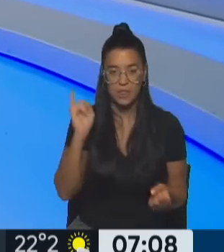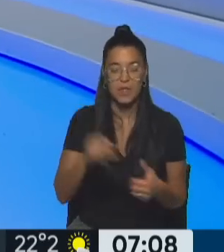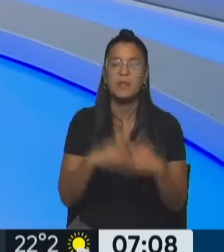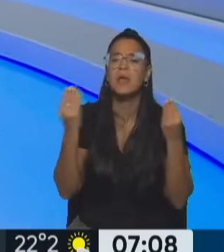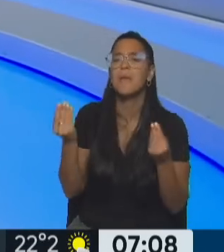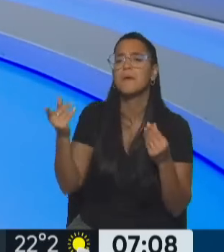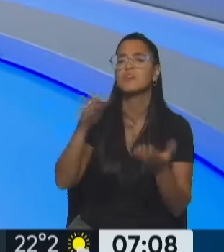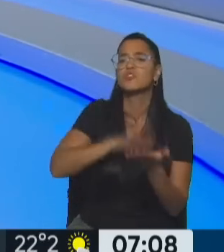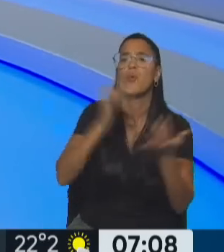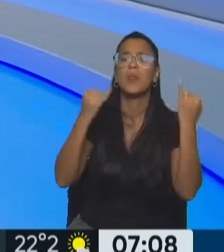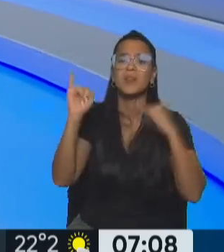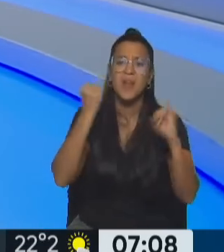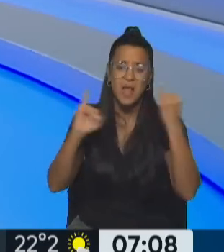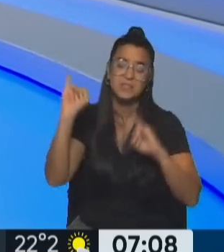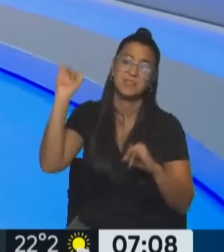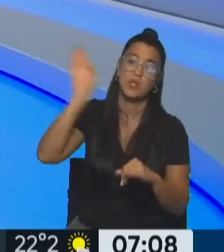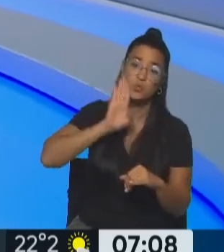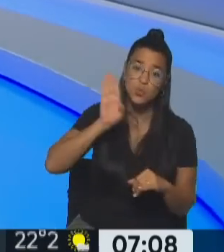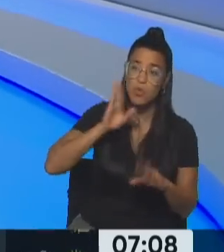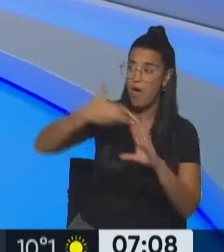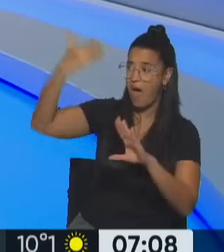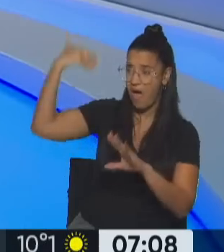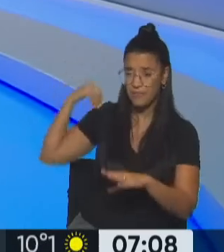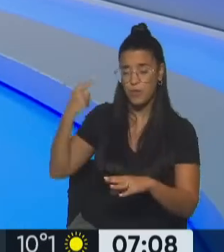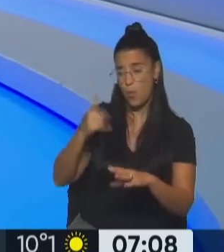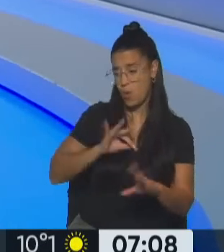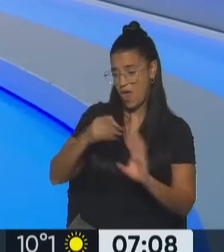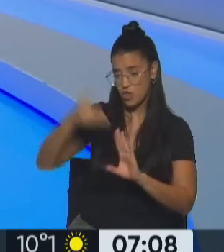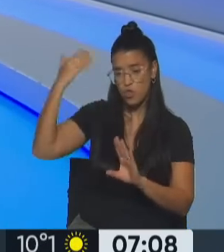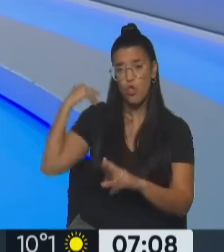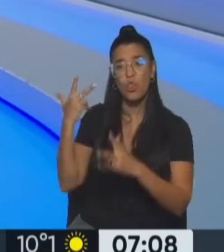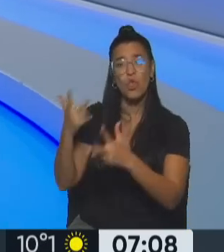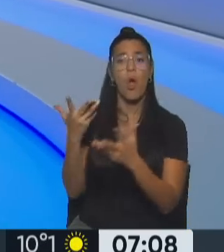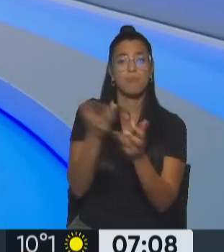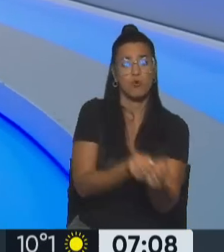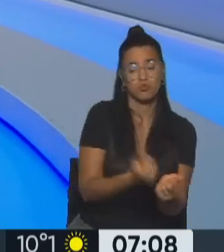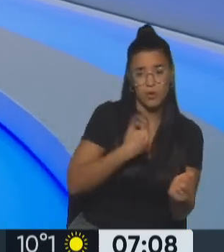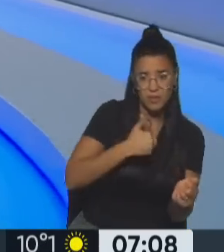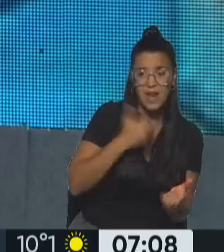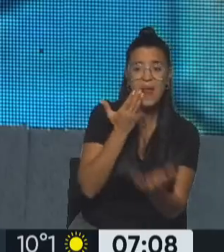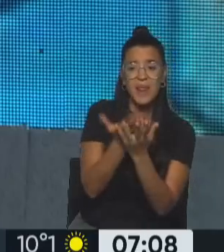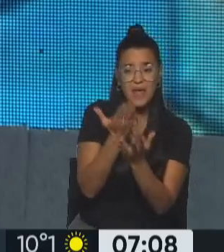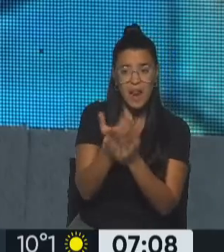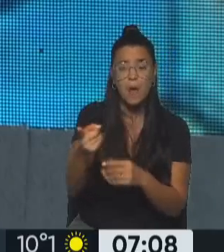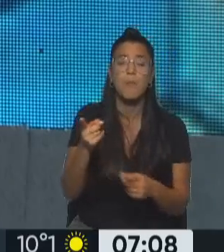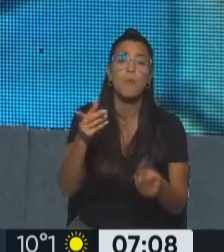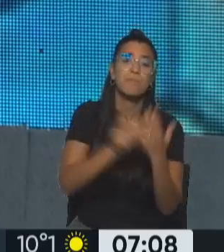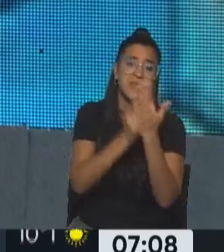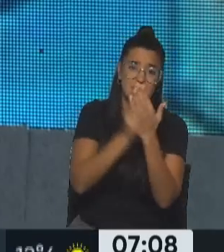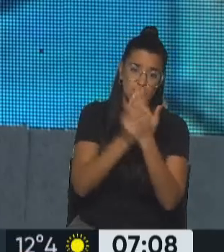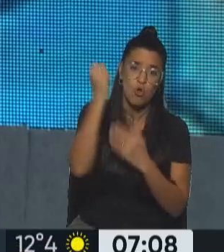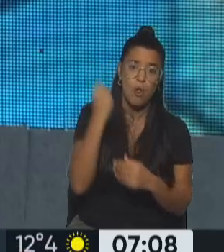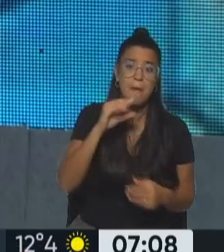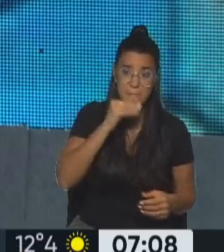NASA con el tema sobre tasas Estados Unidos había manifestado en su momento hace más de un año el respaldo de la Argentina en este reclamo que entre otros lleva adelante el ministro de economía